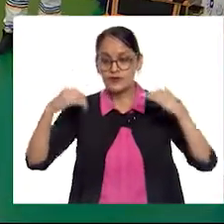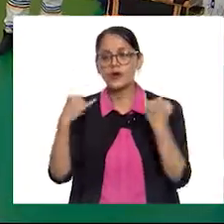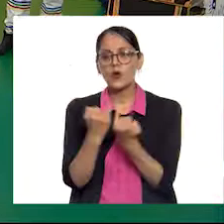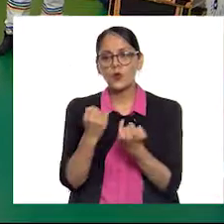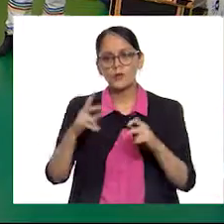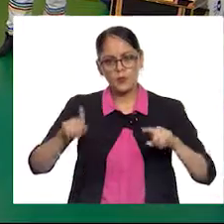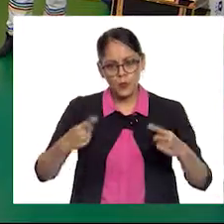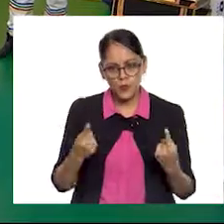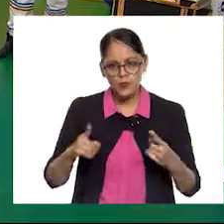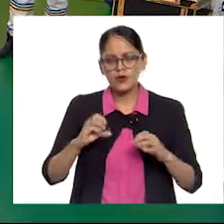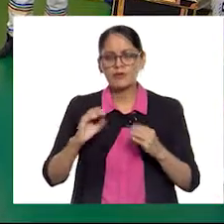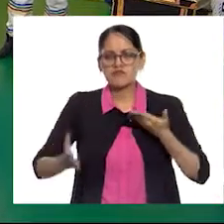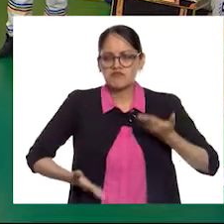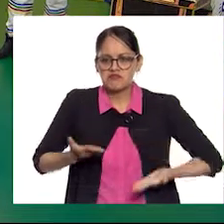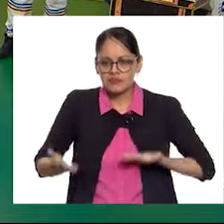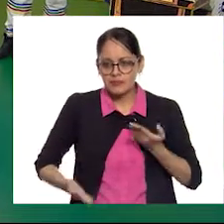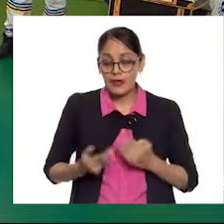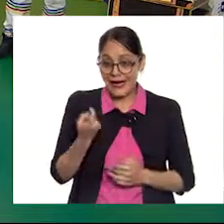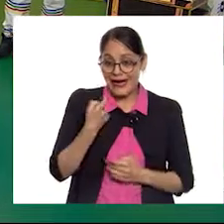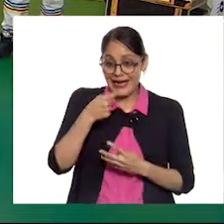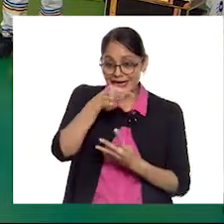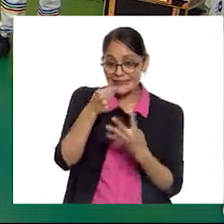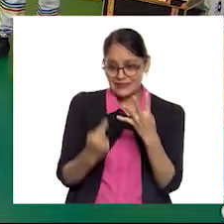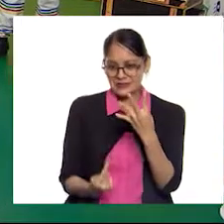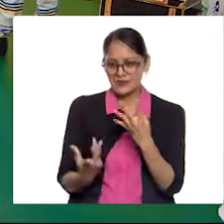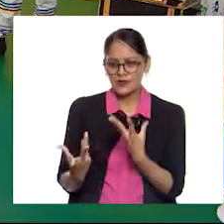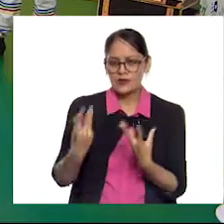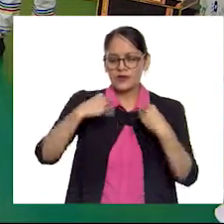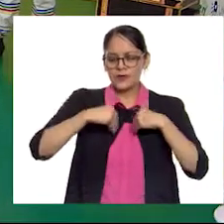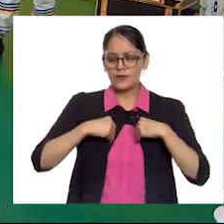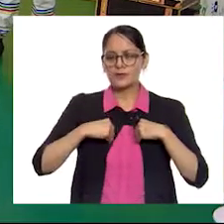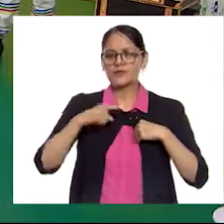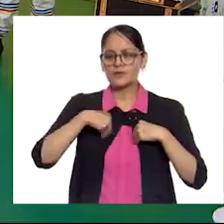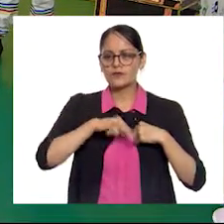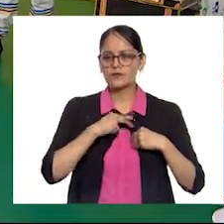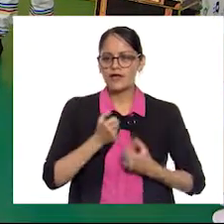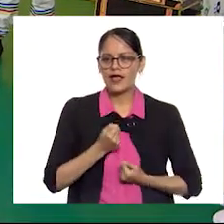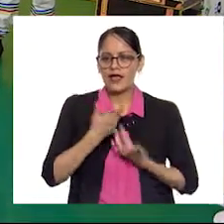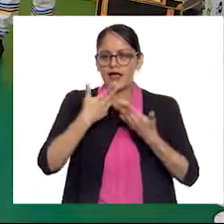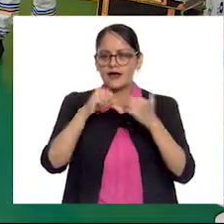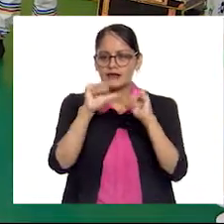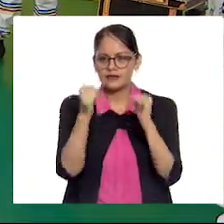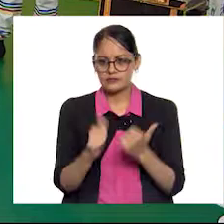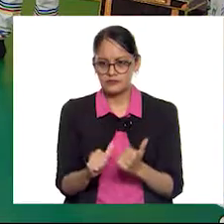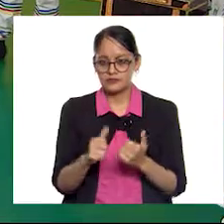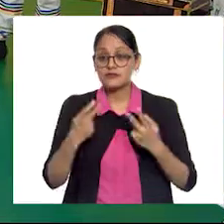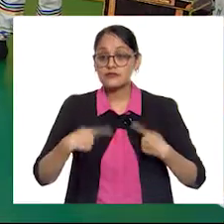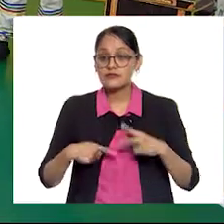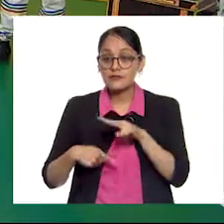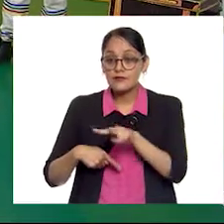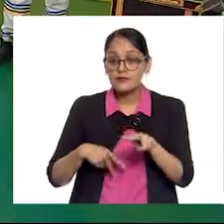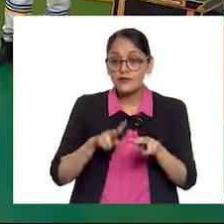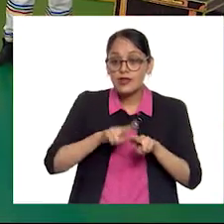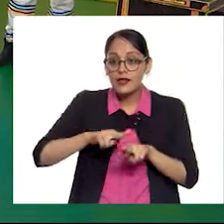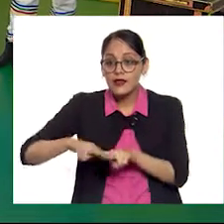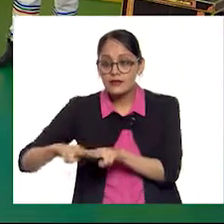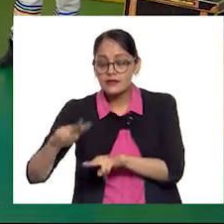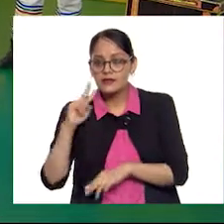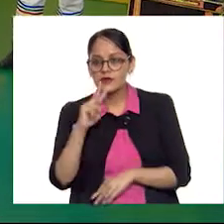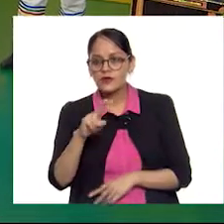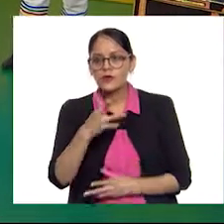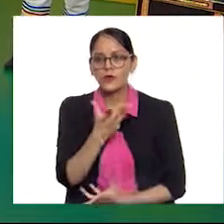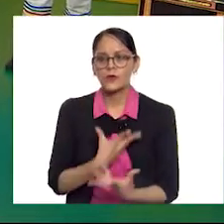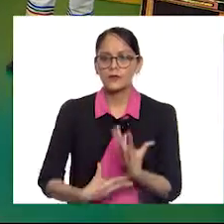comentabas, la música, la danza y todos esos elementos para poder generar también y que el público se incluya dentro de